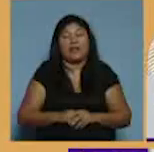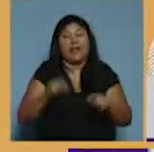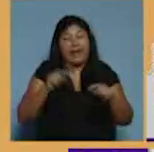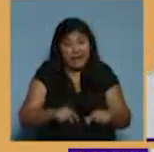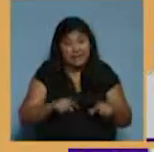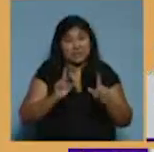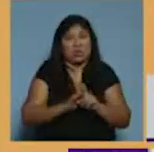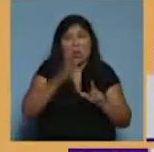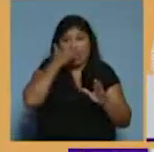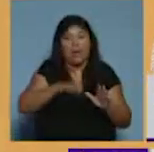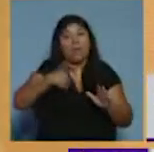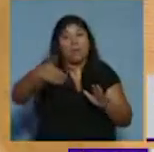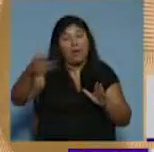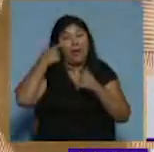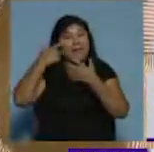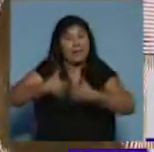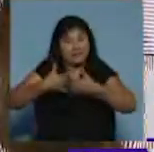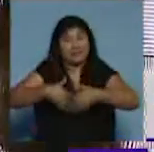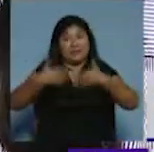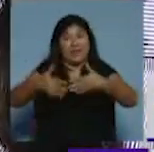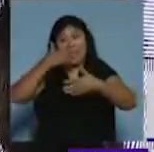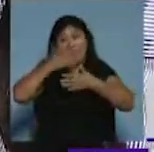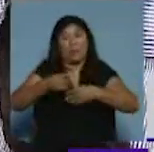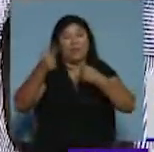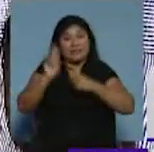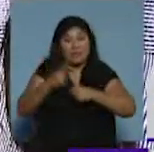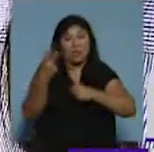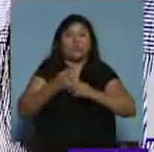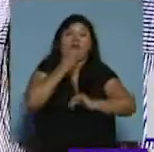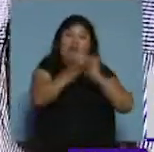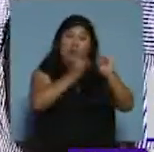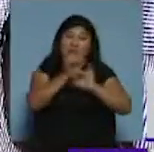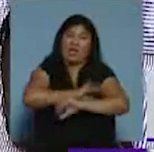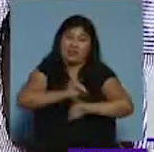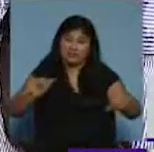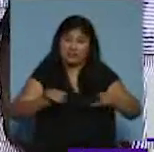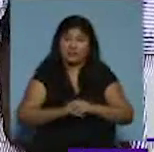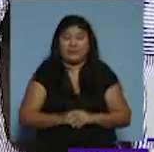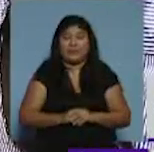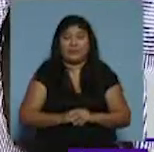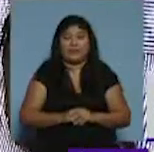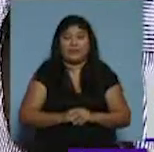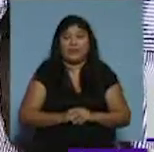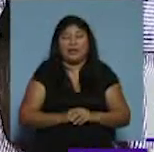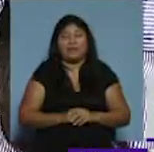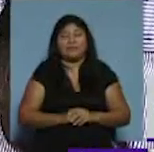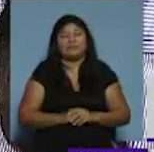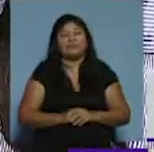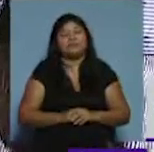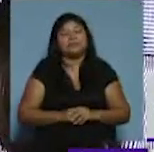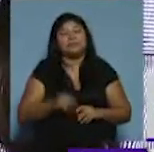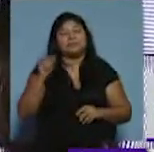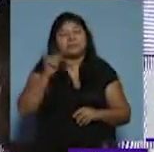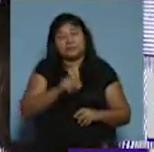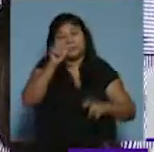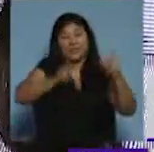posterior que vamos a analizar informaremos oportunamente porque según gente de las fiscalías del ministerio público